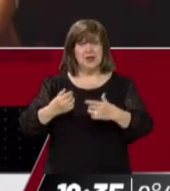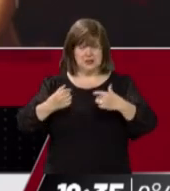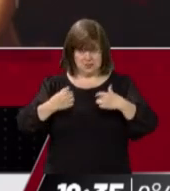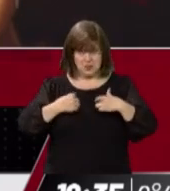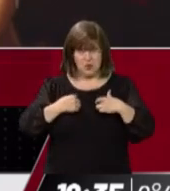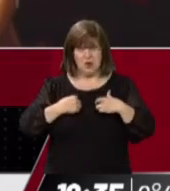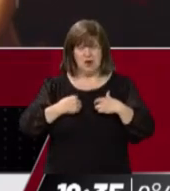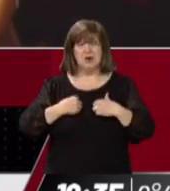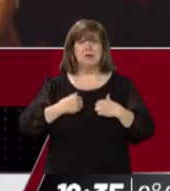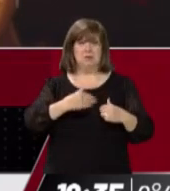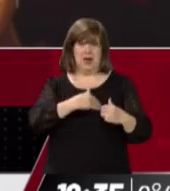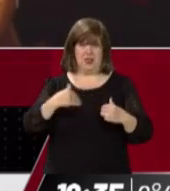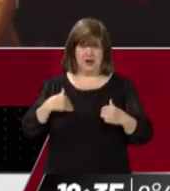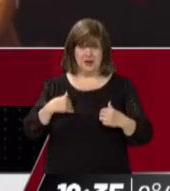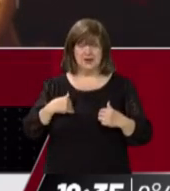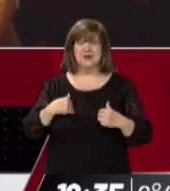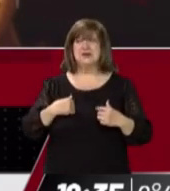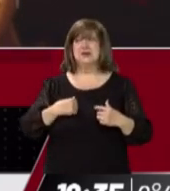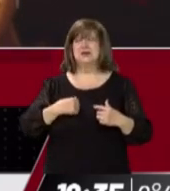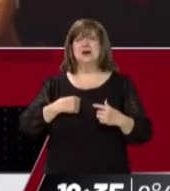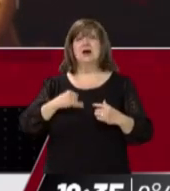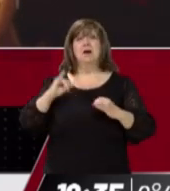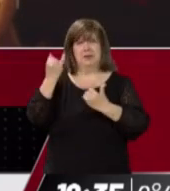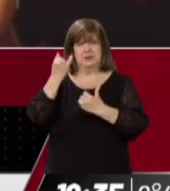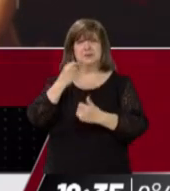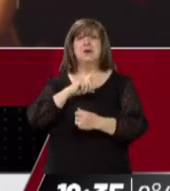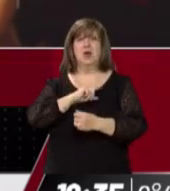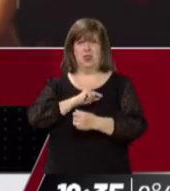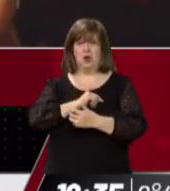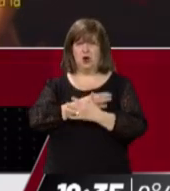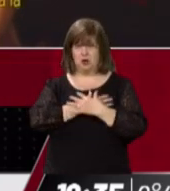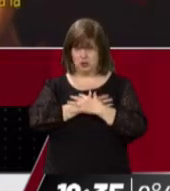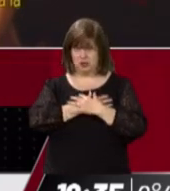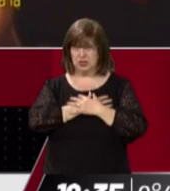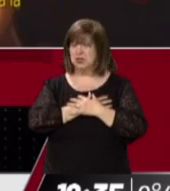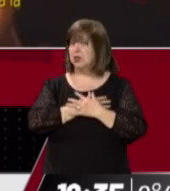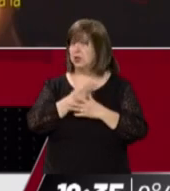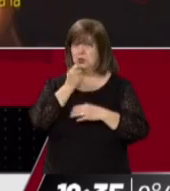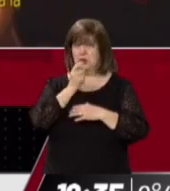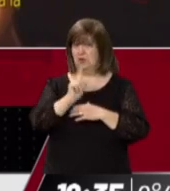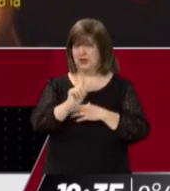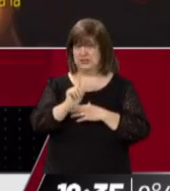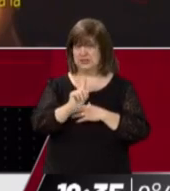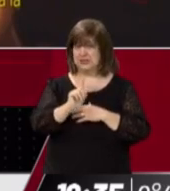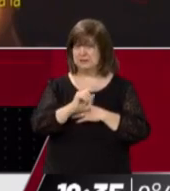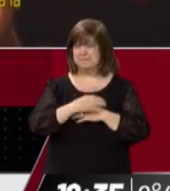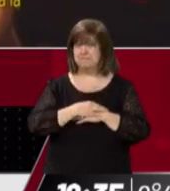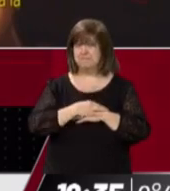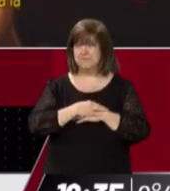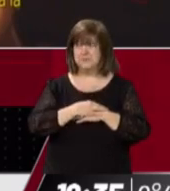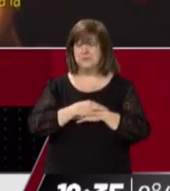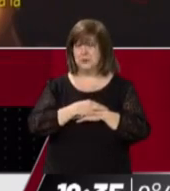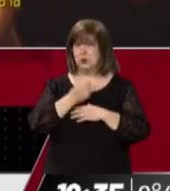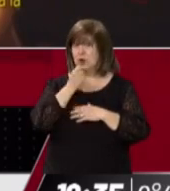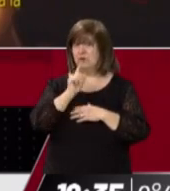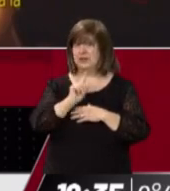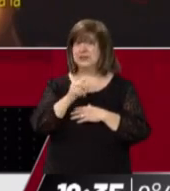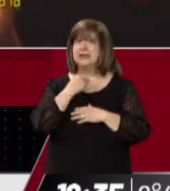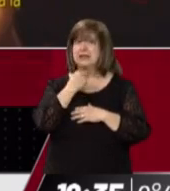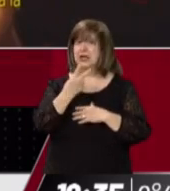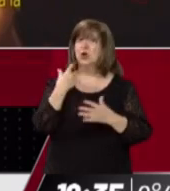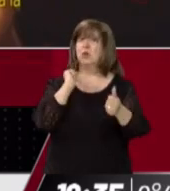hoy día me tocó a mí como mamá y y no es fácil es nada fácil yo no se lo decía a nadie